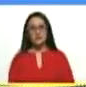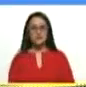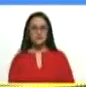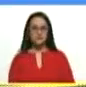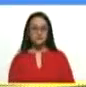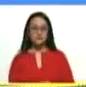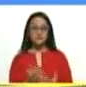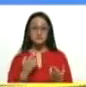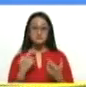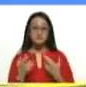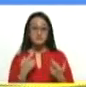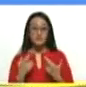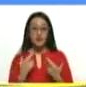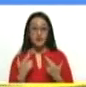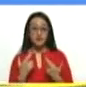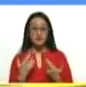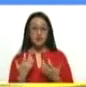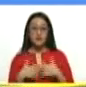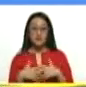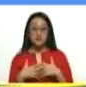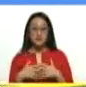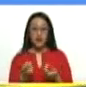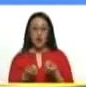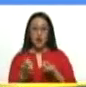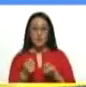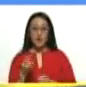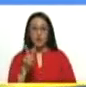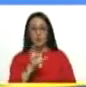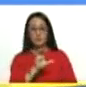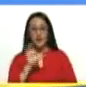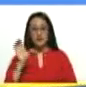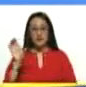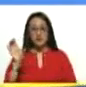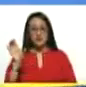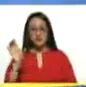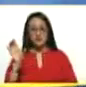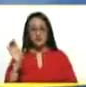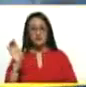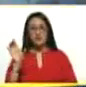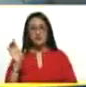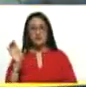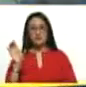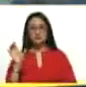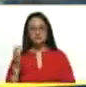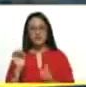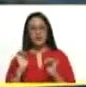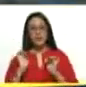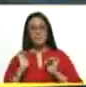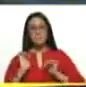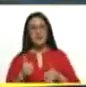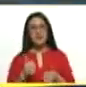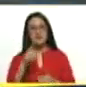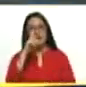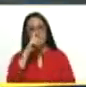Las relaciones comerciales y económicas entre ambos países empieza desde el